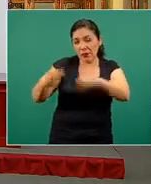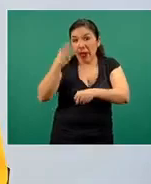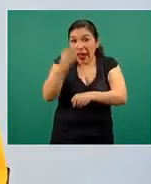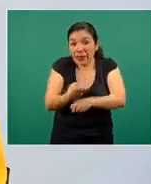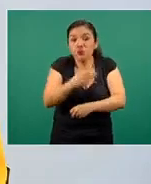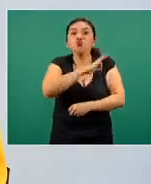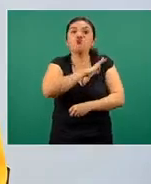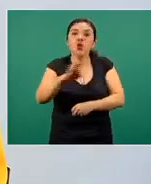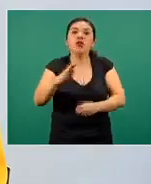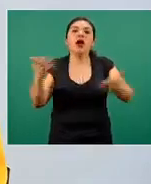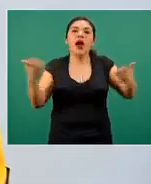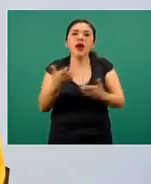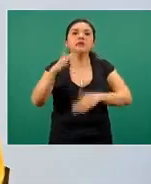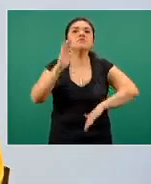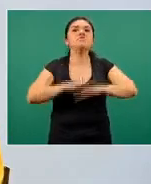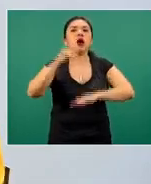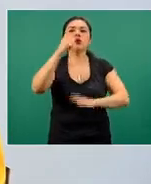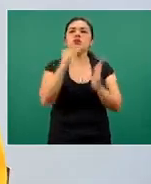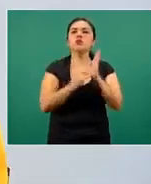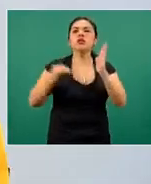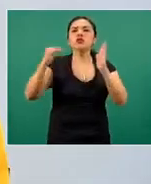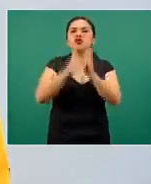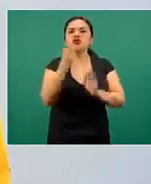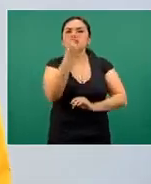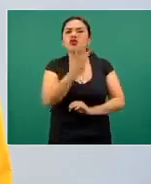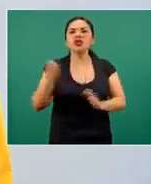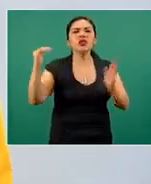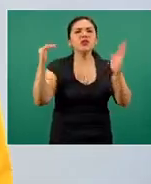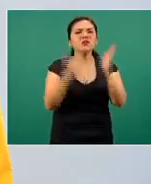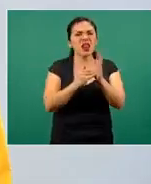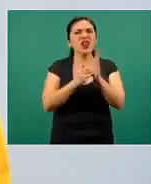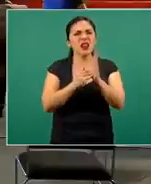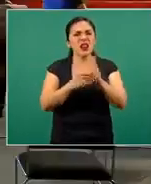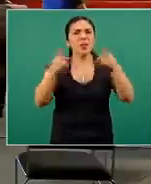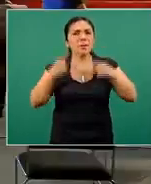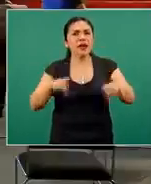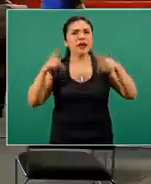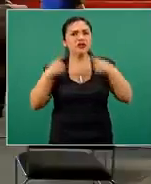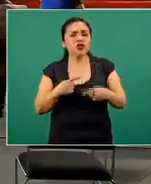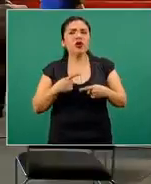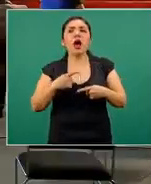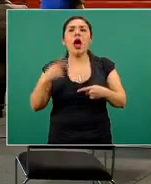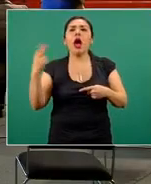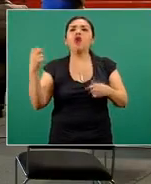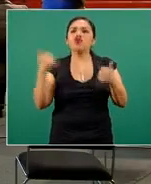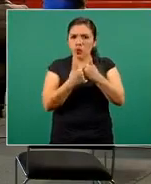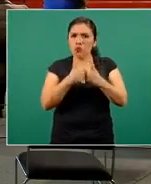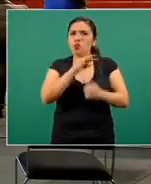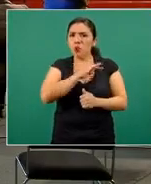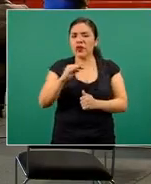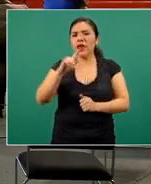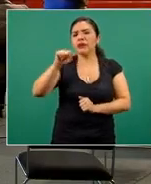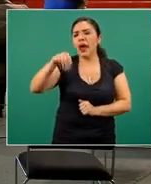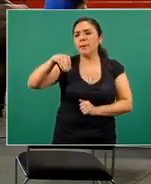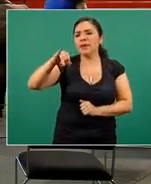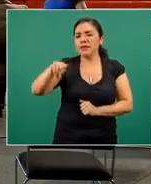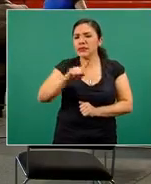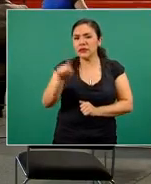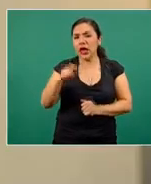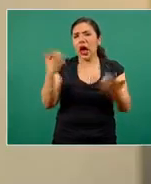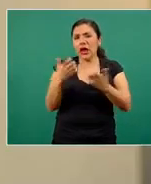permitido tener más de 1.200.000 usuarios que se les hace tamizaje y se les da